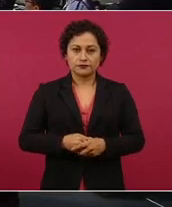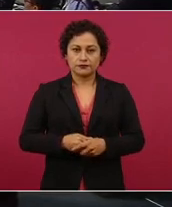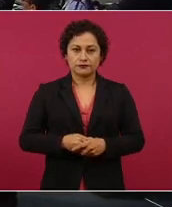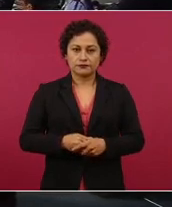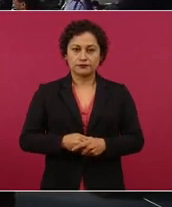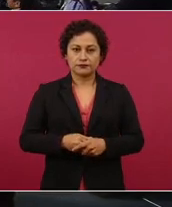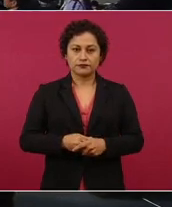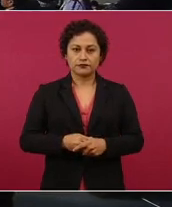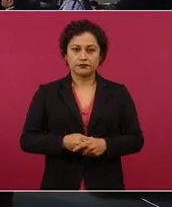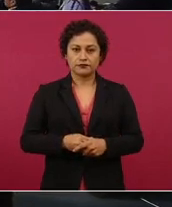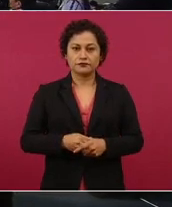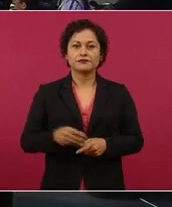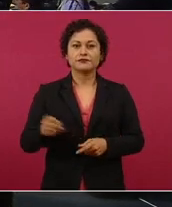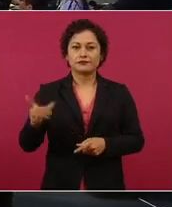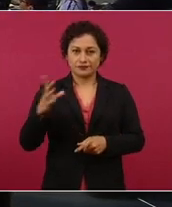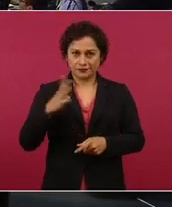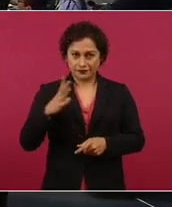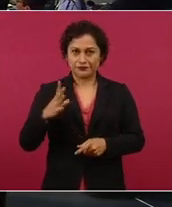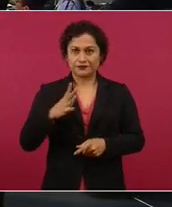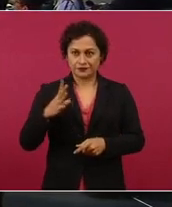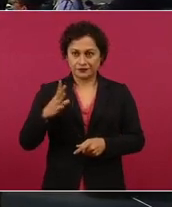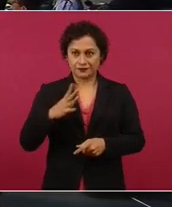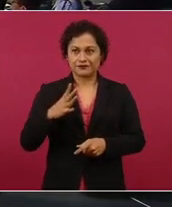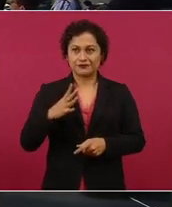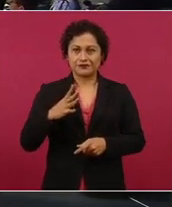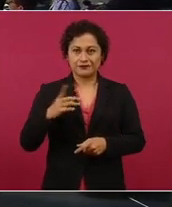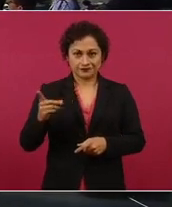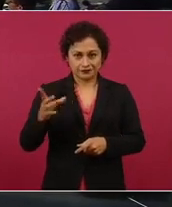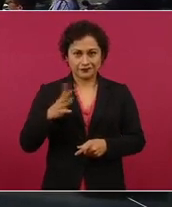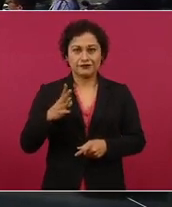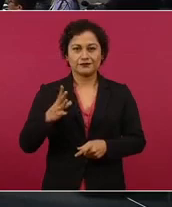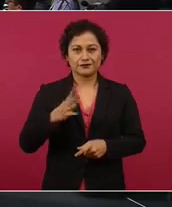Aquí está esto, lo plantearon.